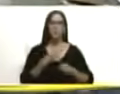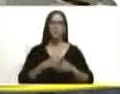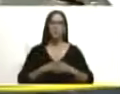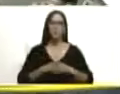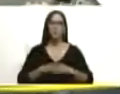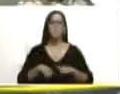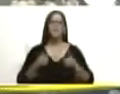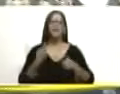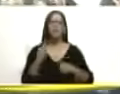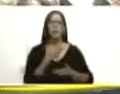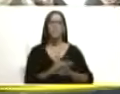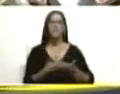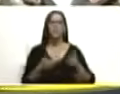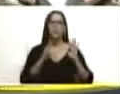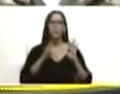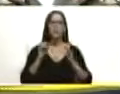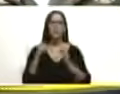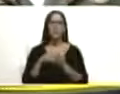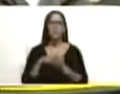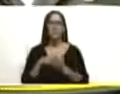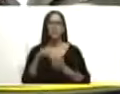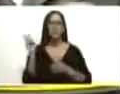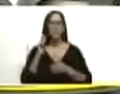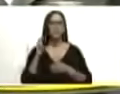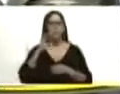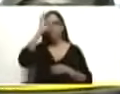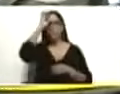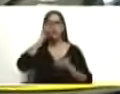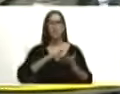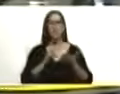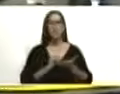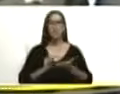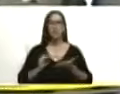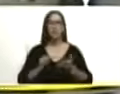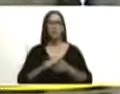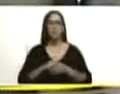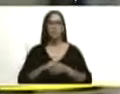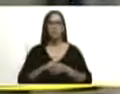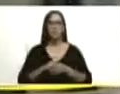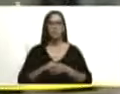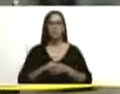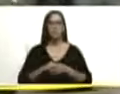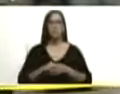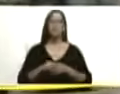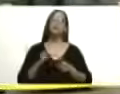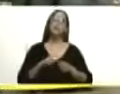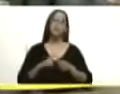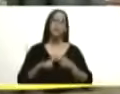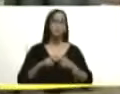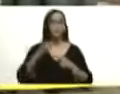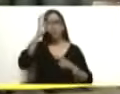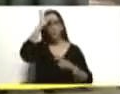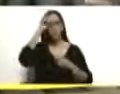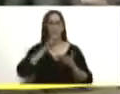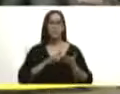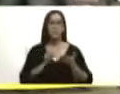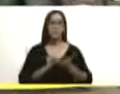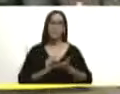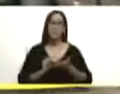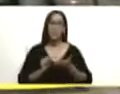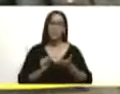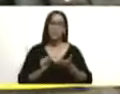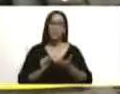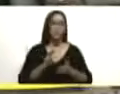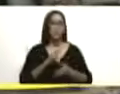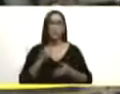de 1.800.000 venezolanos no sabían ni leer ni escribir. Y en consecuencia, al no saber leer ni escribir,